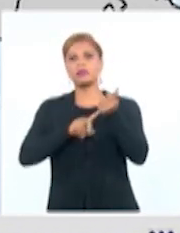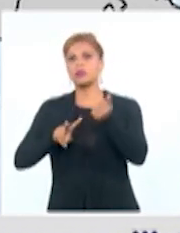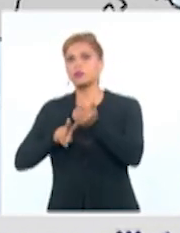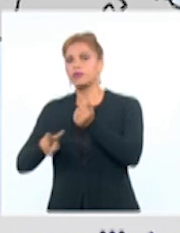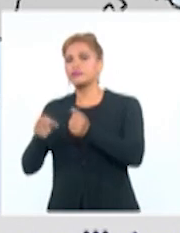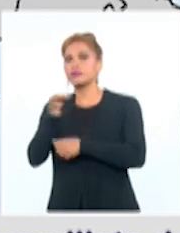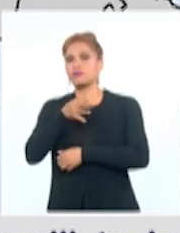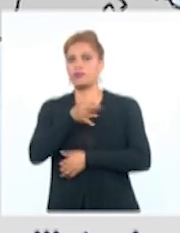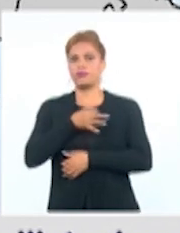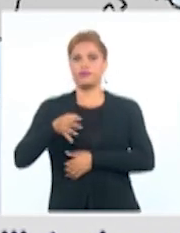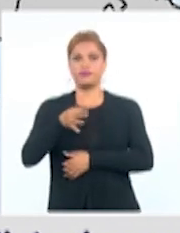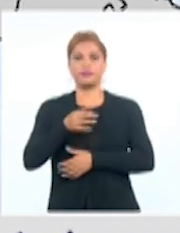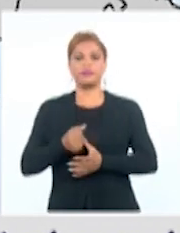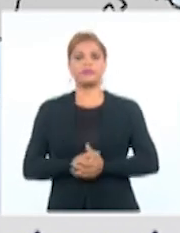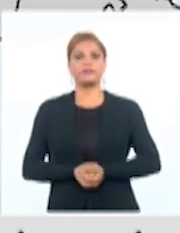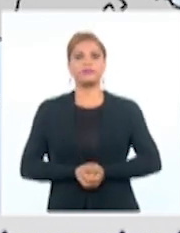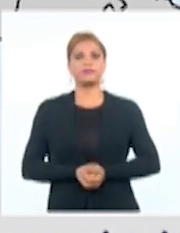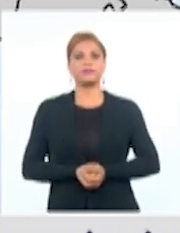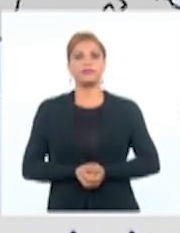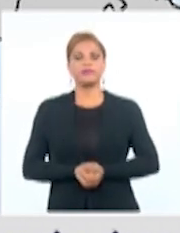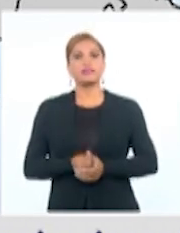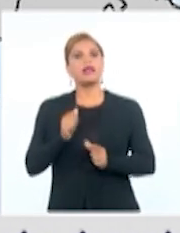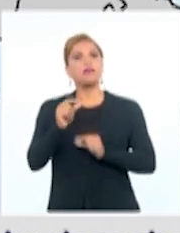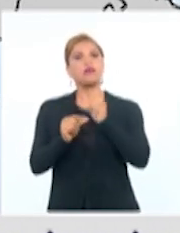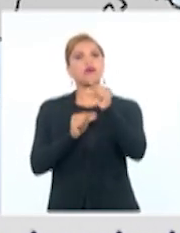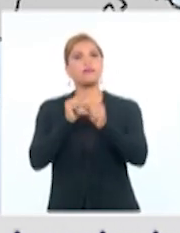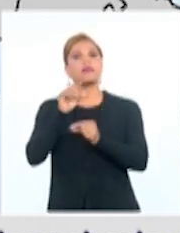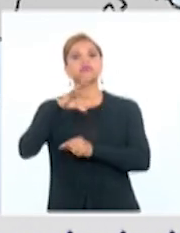por provincia. Disminuyendo Pinar del